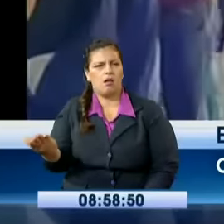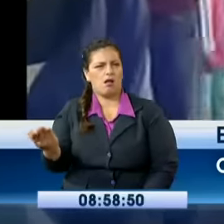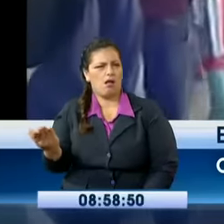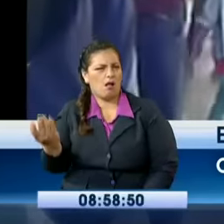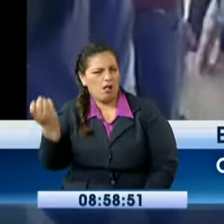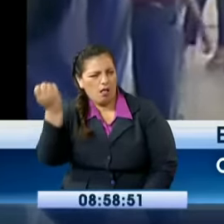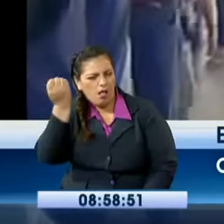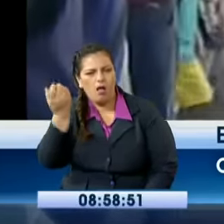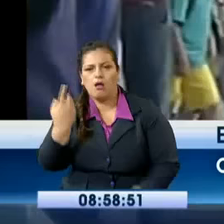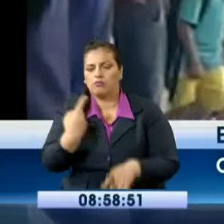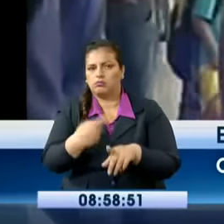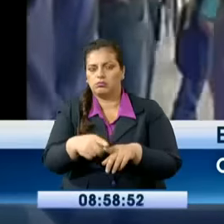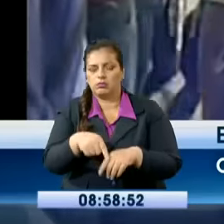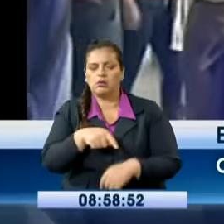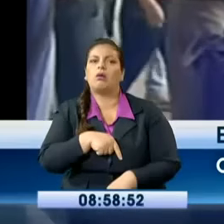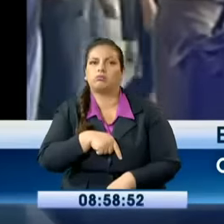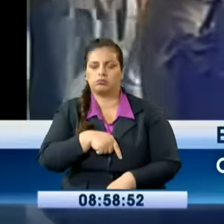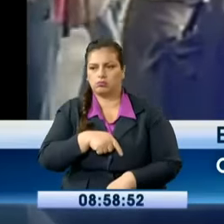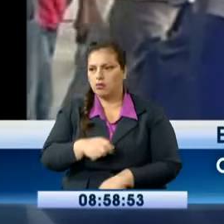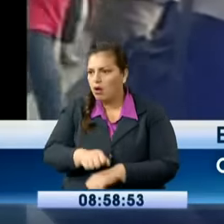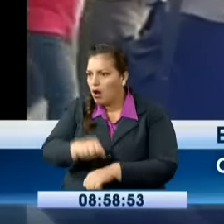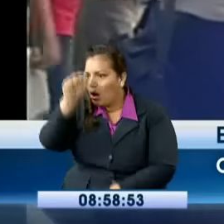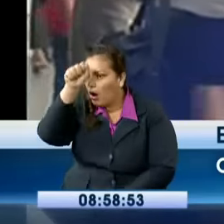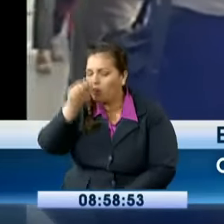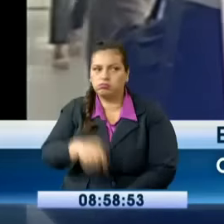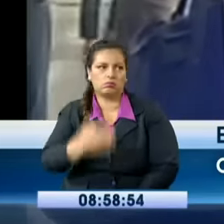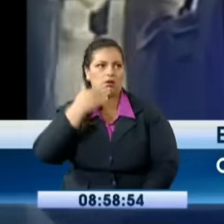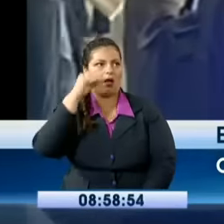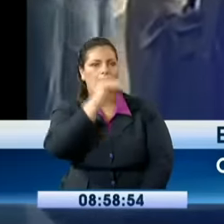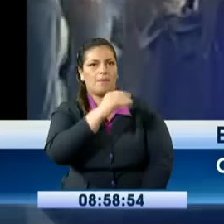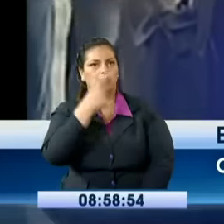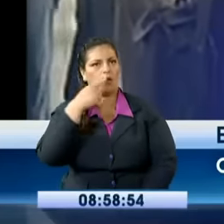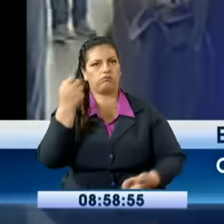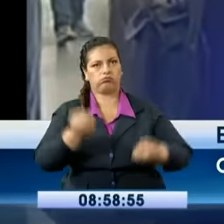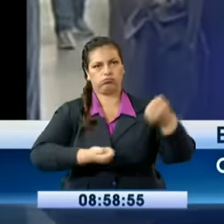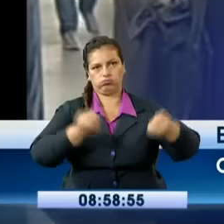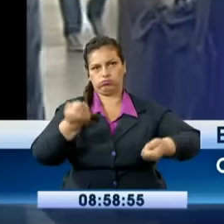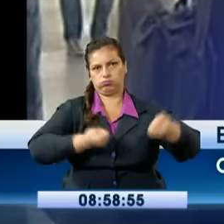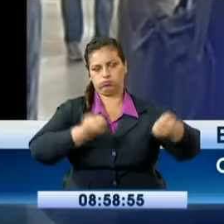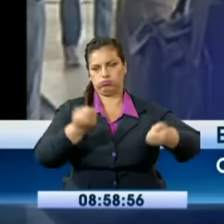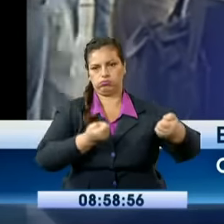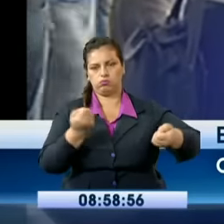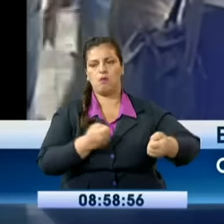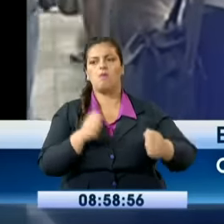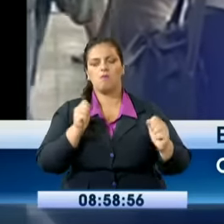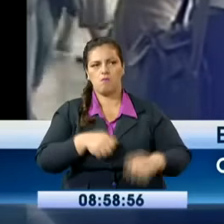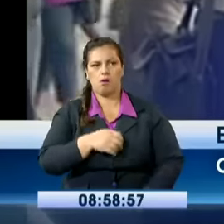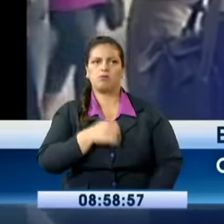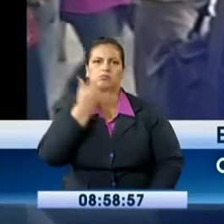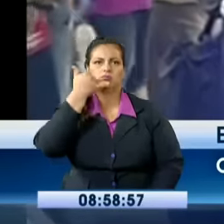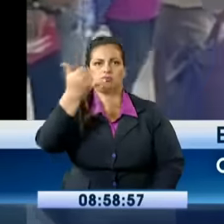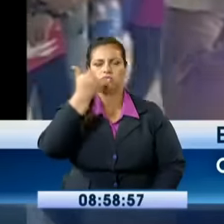la agresión, se informa al conductor, por supuesto, quien activa el botón de pánico. El acusado es